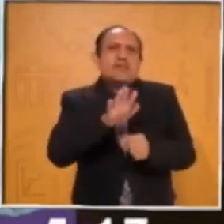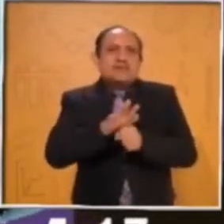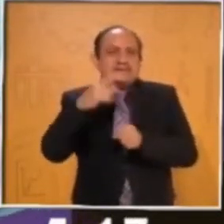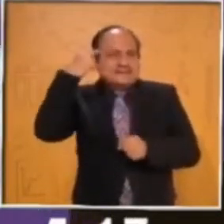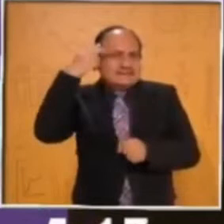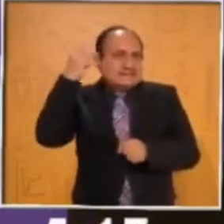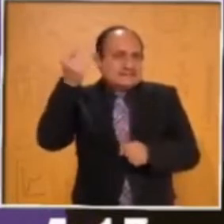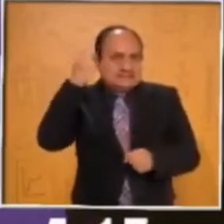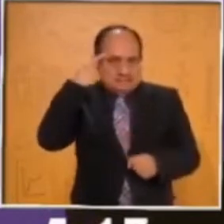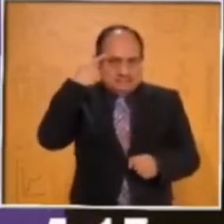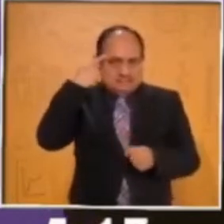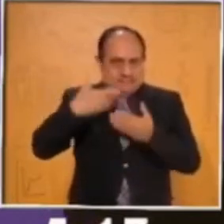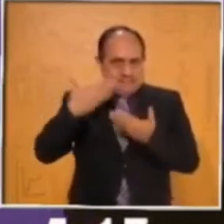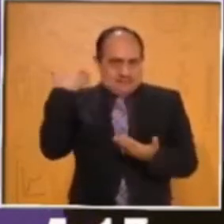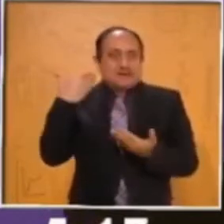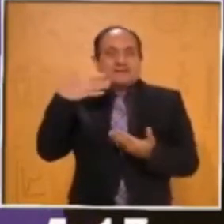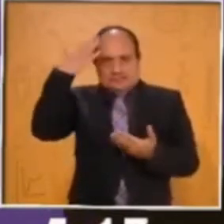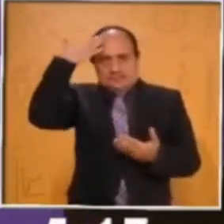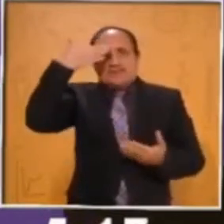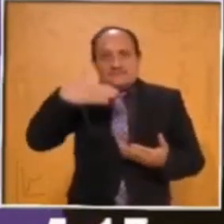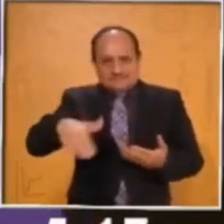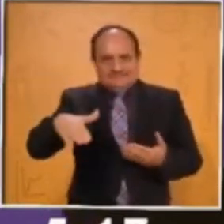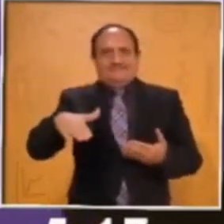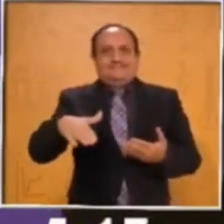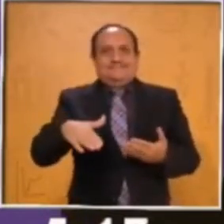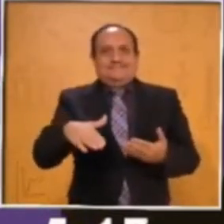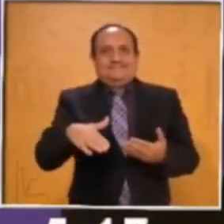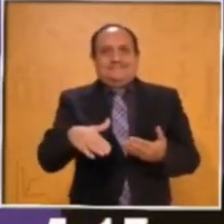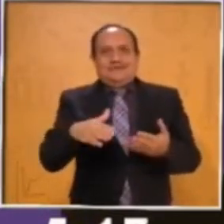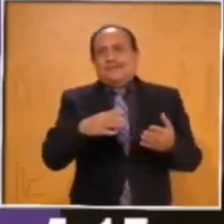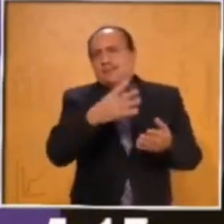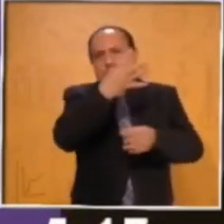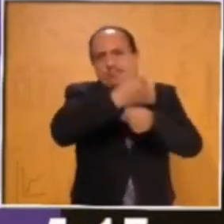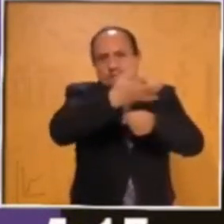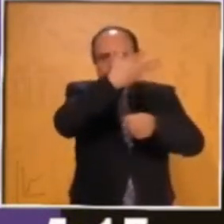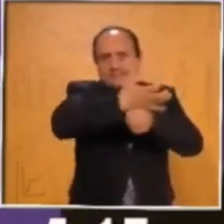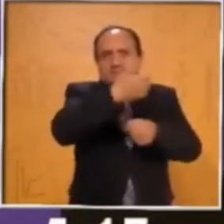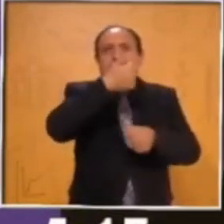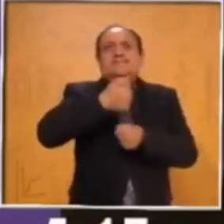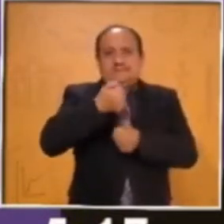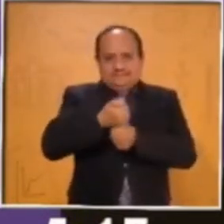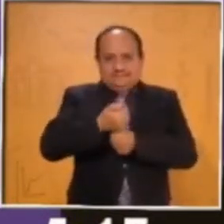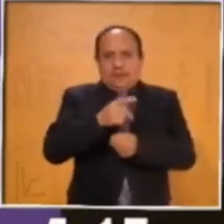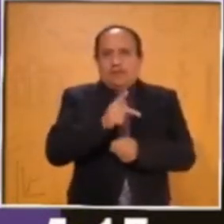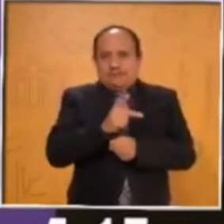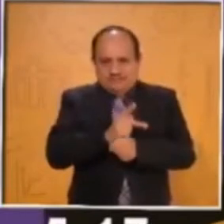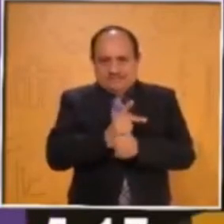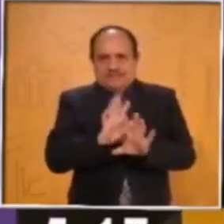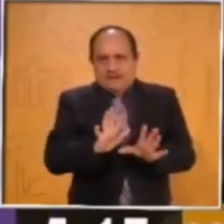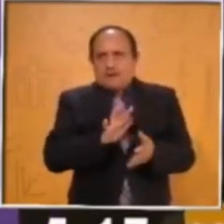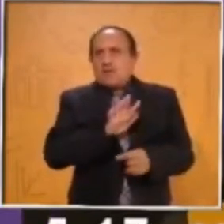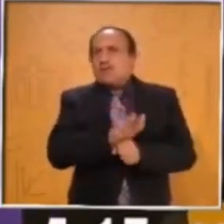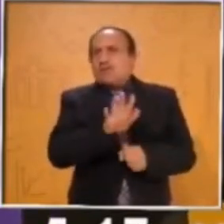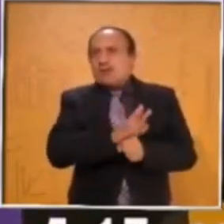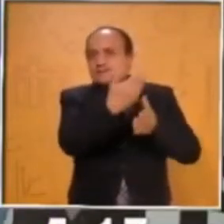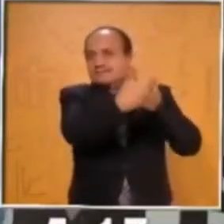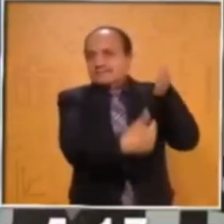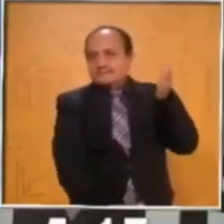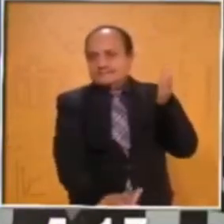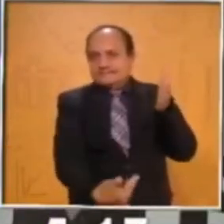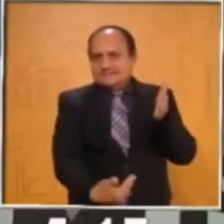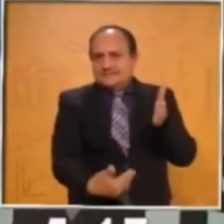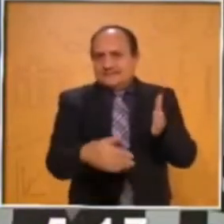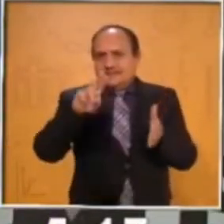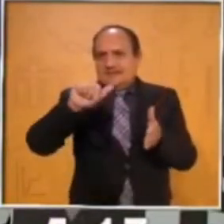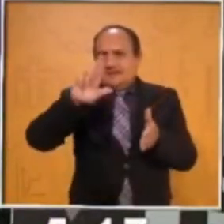conocimientos previos que ustedes tienen incluso desde creo que cuarto o quinto de primaria. ¿Cuáles son? Vamos a ver primero qué es una